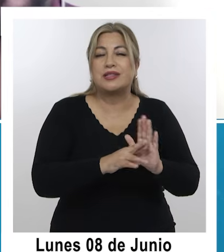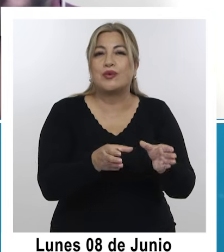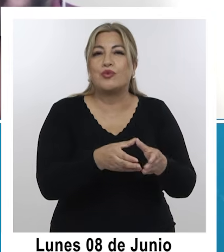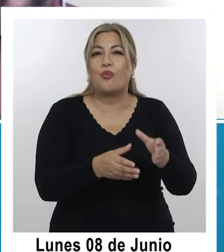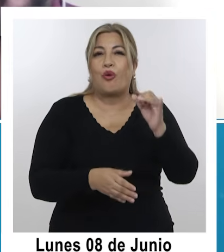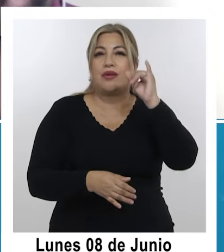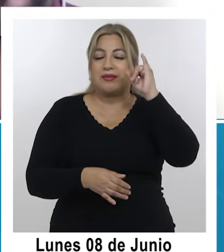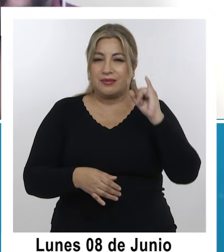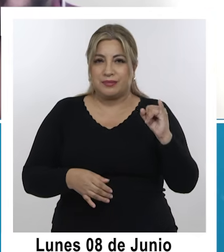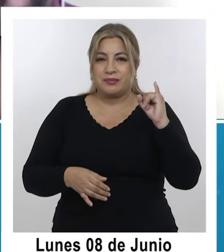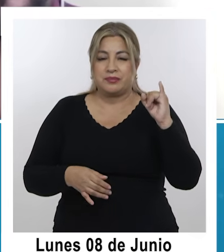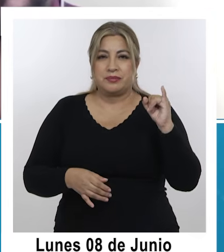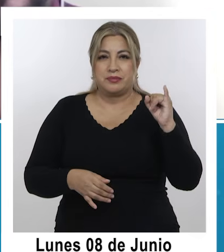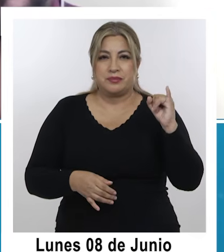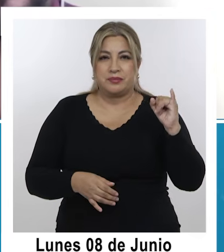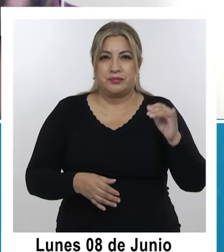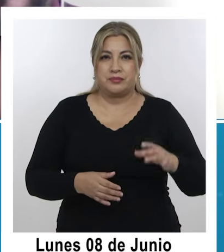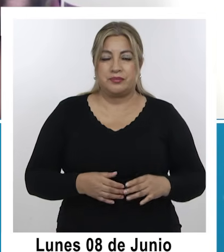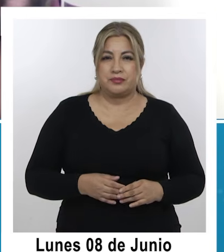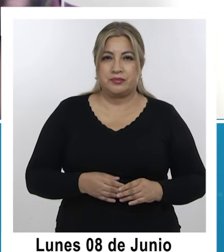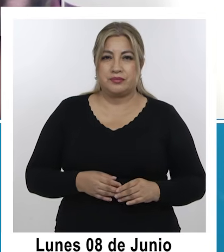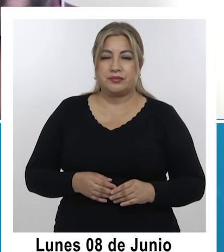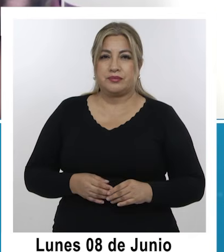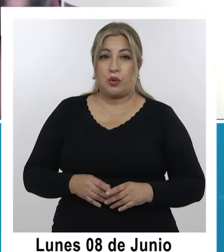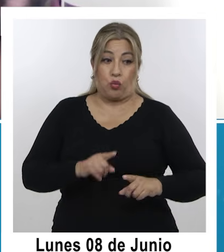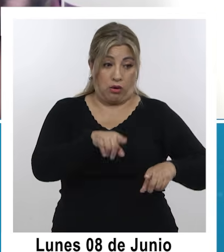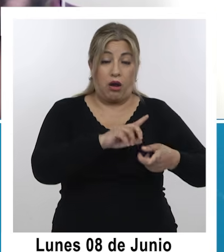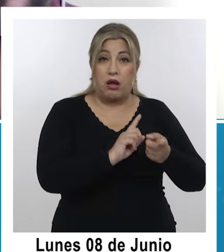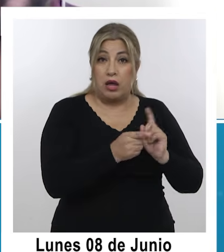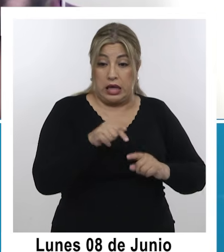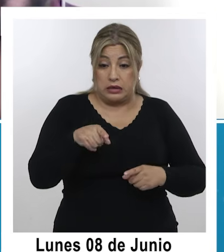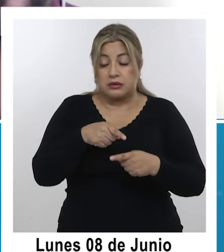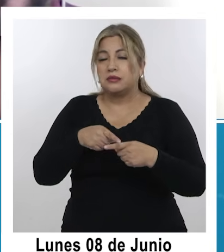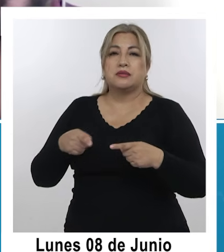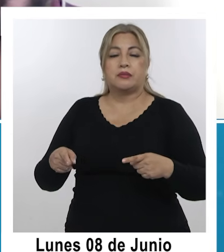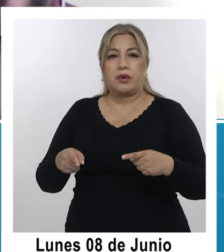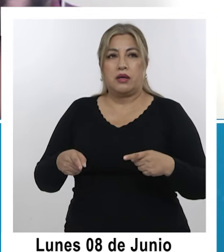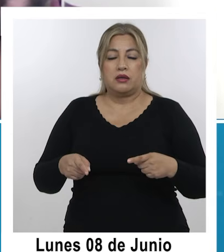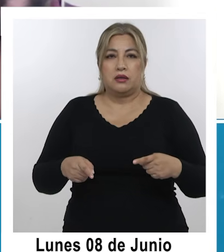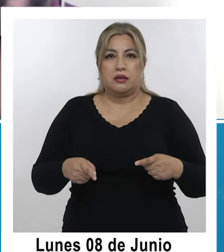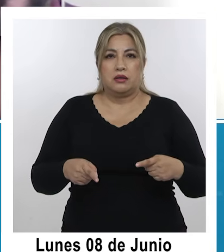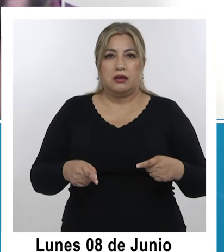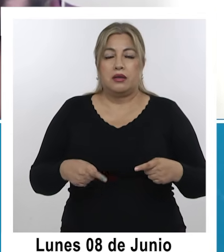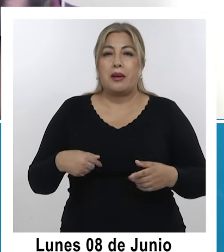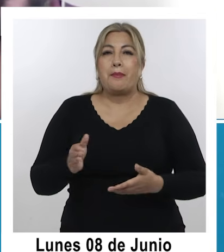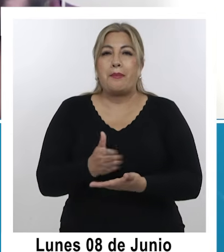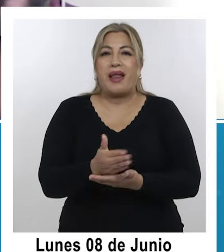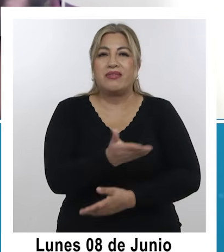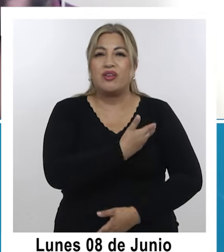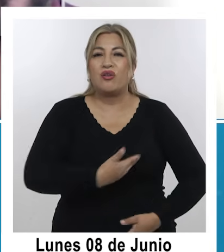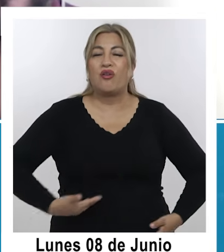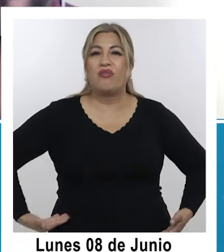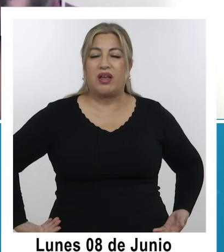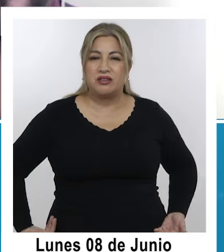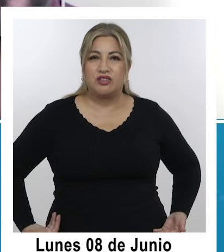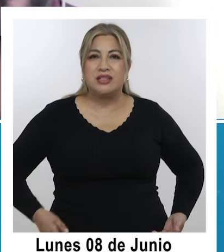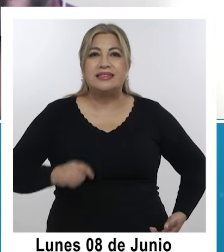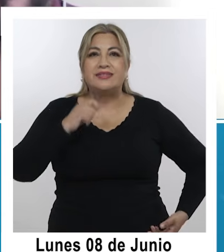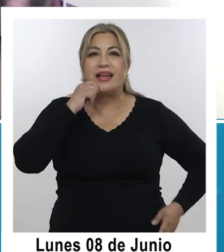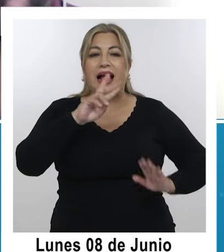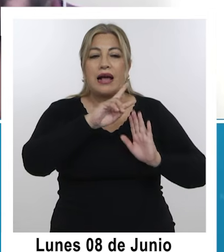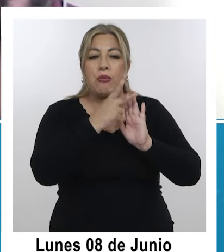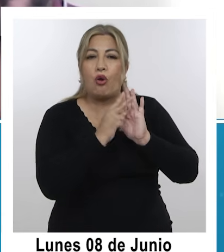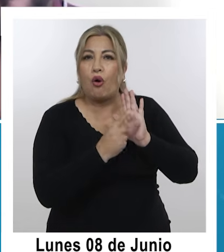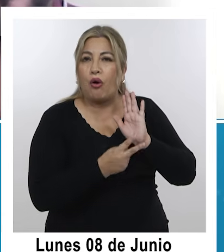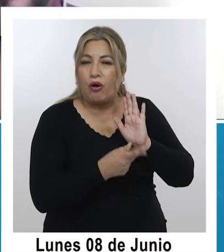una izquierda radical, que durante estas semanas ha tenido que cambiar su plan de gobierno para convencer